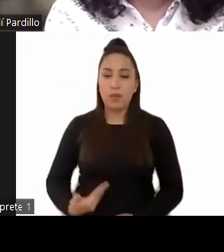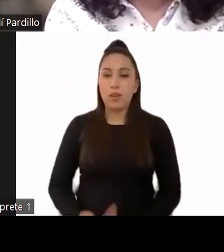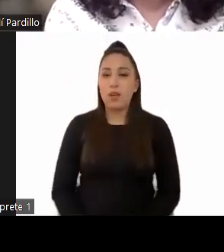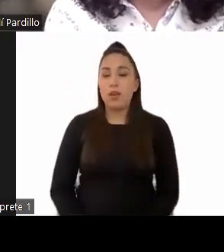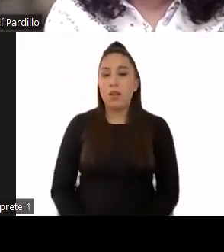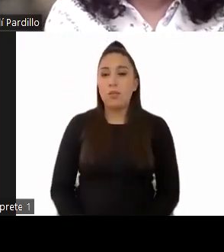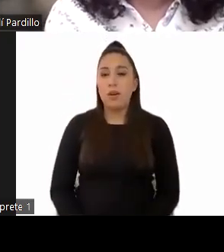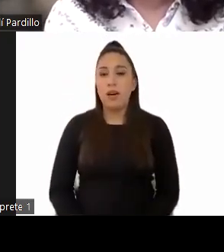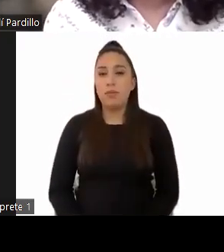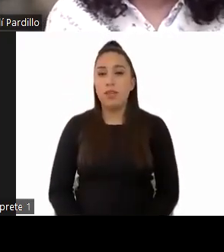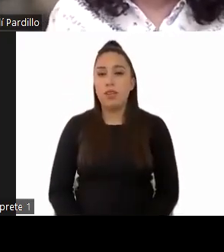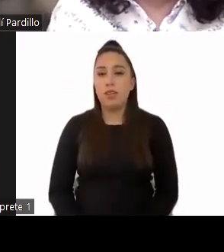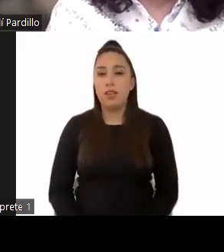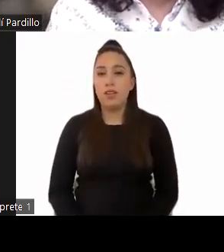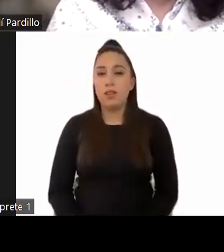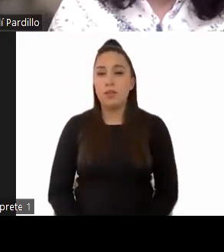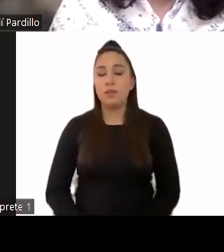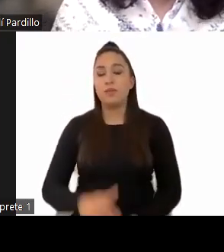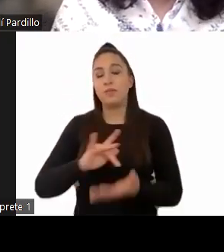Muchas gracias, diputada secretaria.